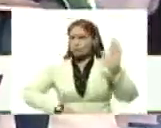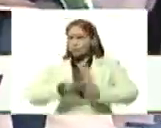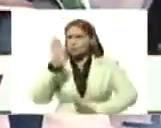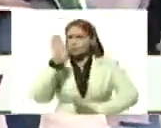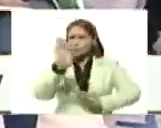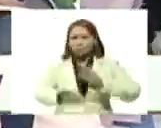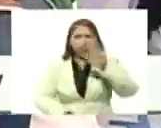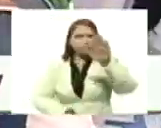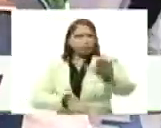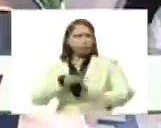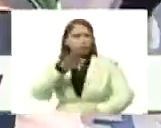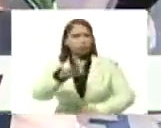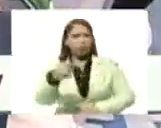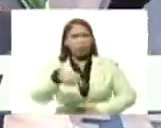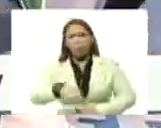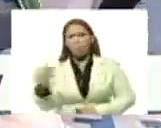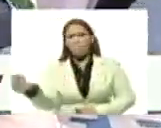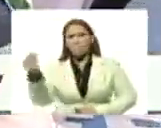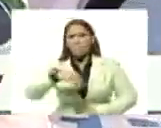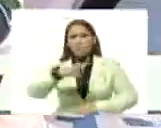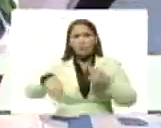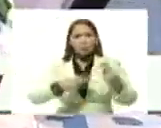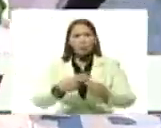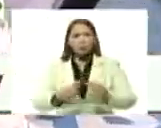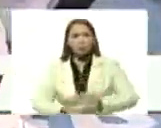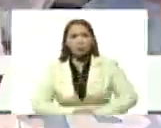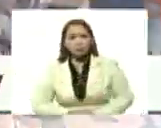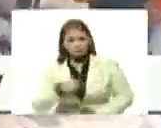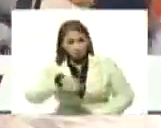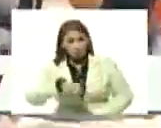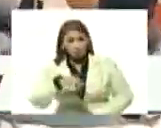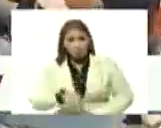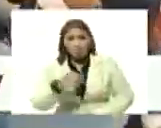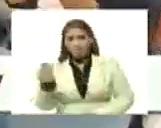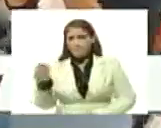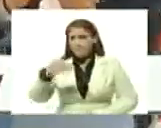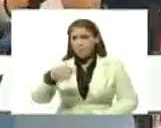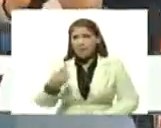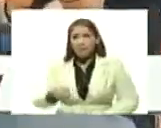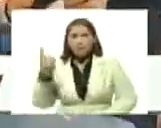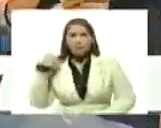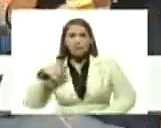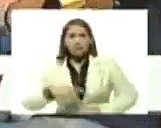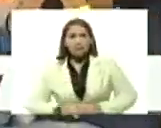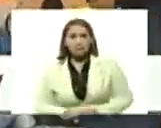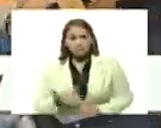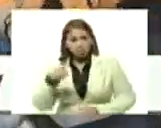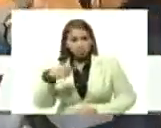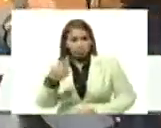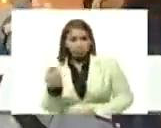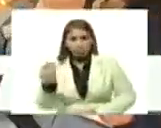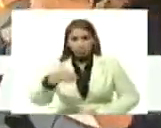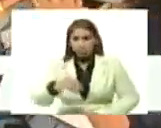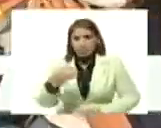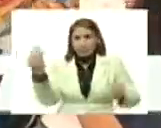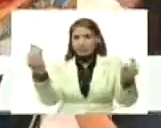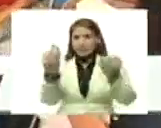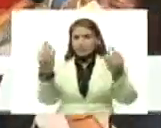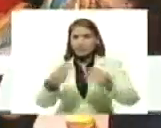adelante. Hoy más que nunca, hoy más que ayer y mañana más que siempre.